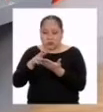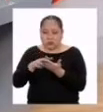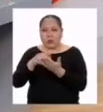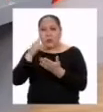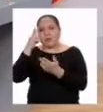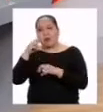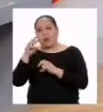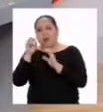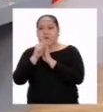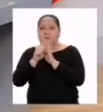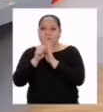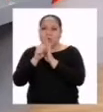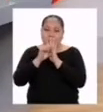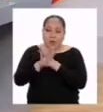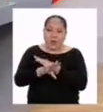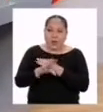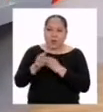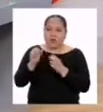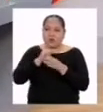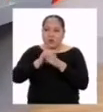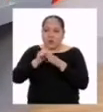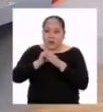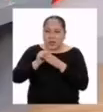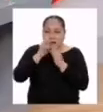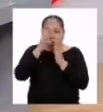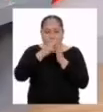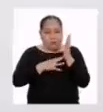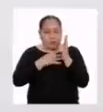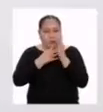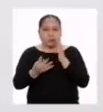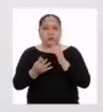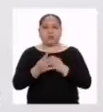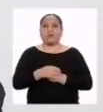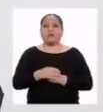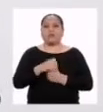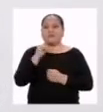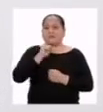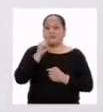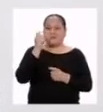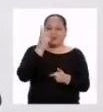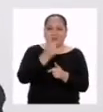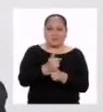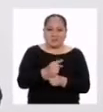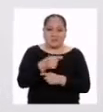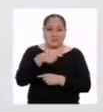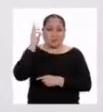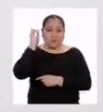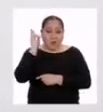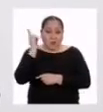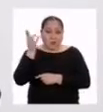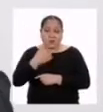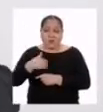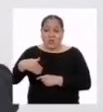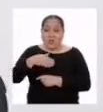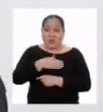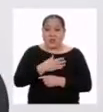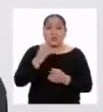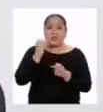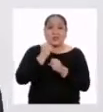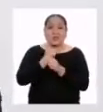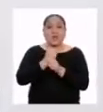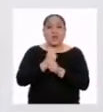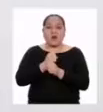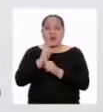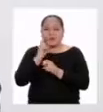viendo videos complementarios o haciendo esquemas sobre lo que leen. Claro, y como docentes, nuestro trabajo